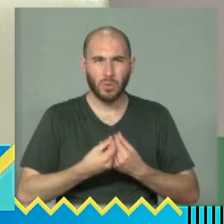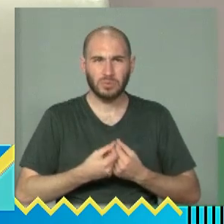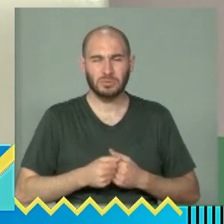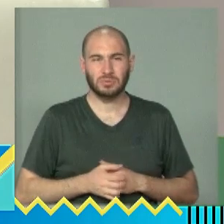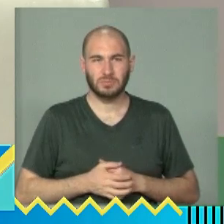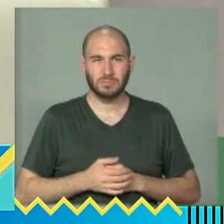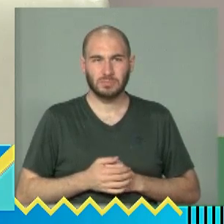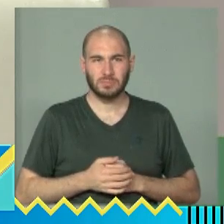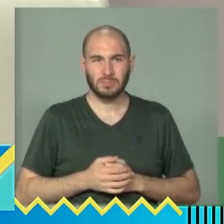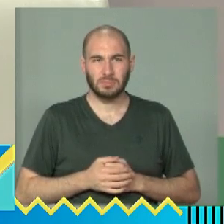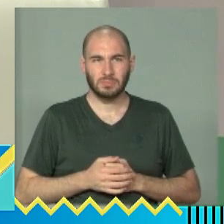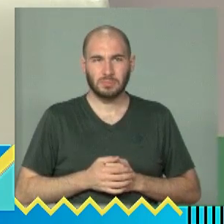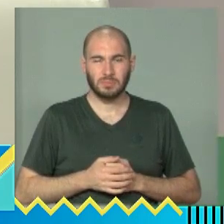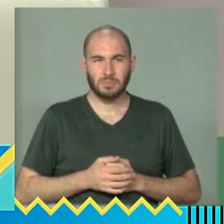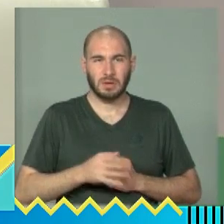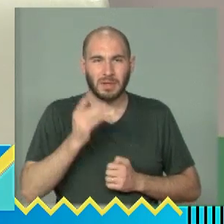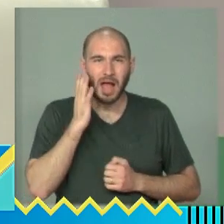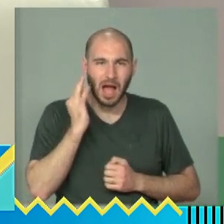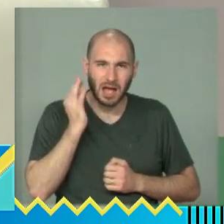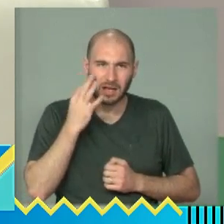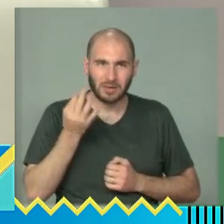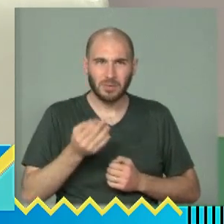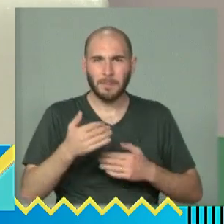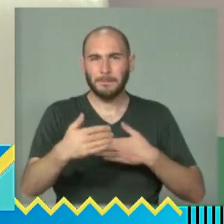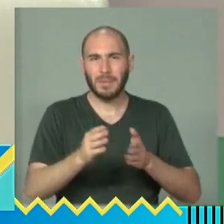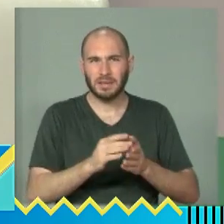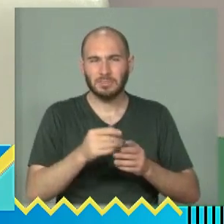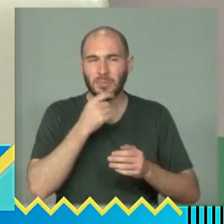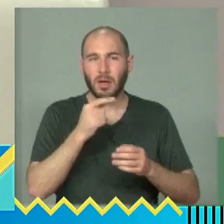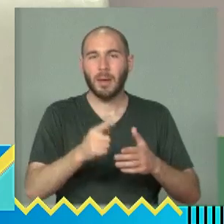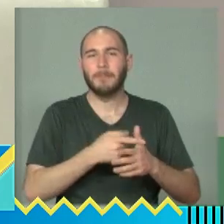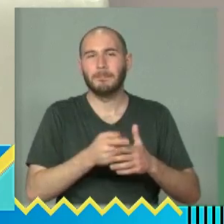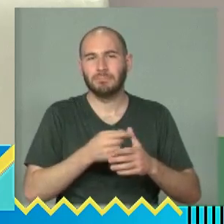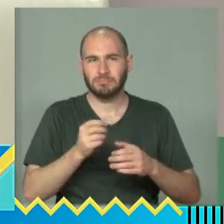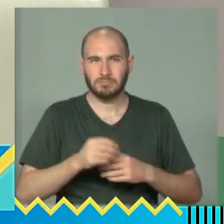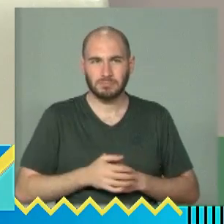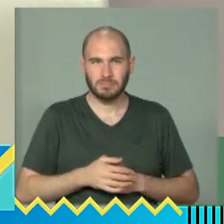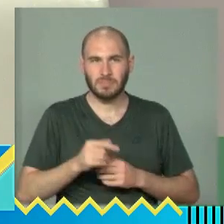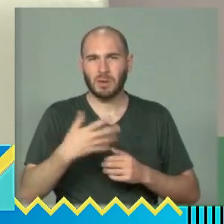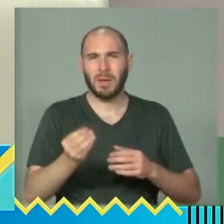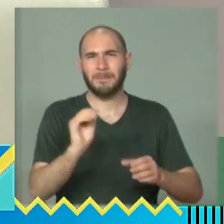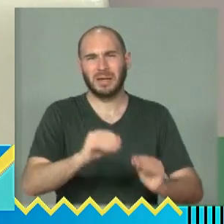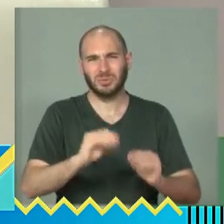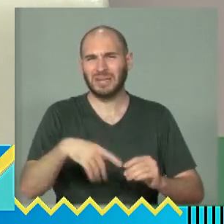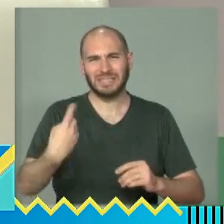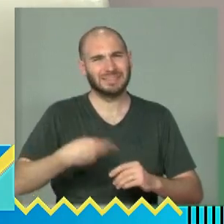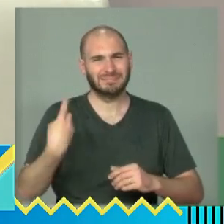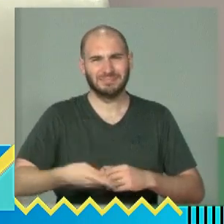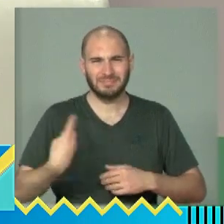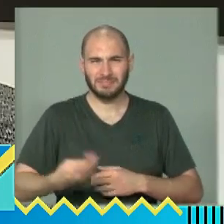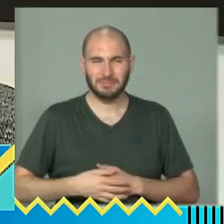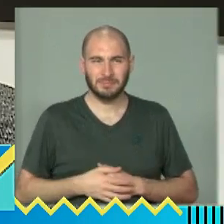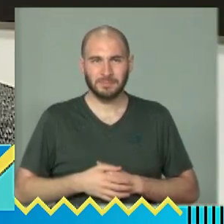aunque sea un cosito, un paquete de unas papas de McDonald's, y te encontrás con basura todo el tiempo.